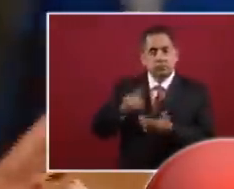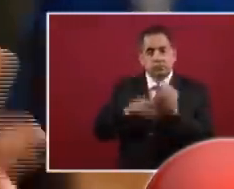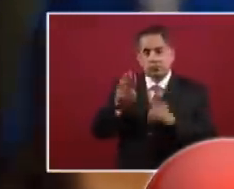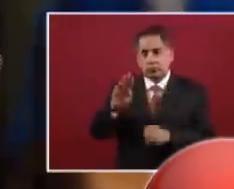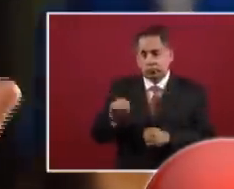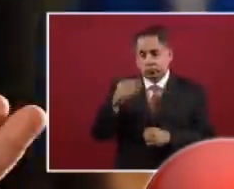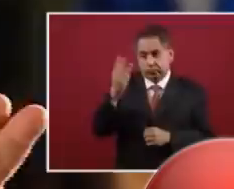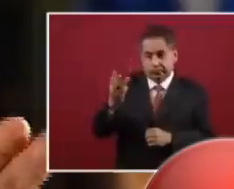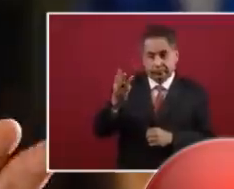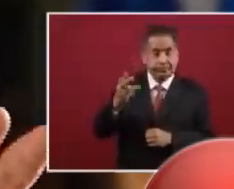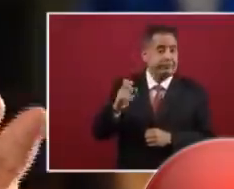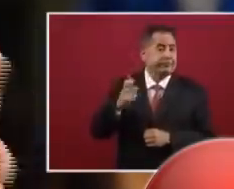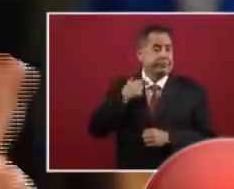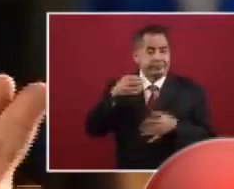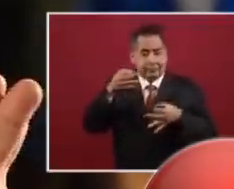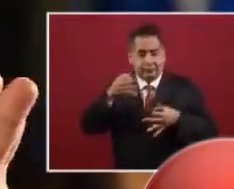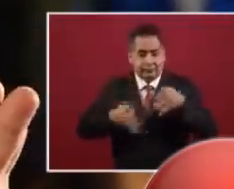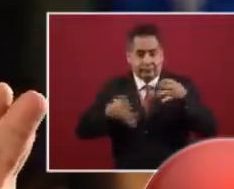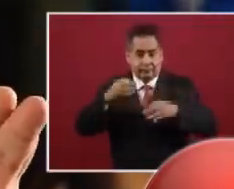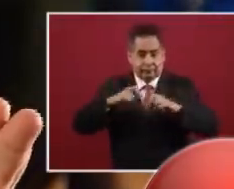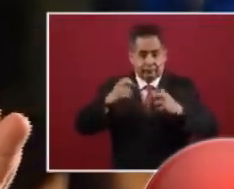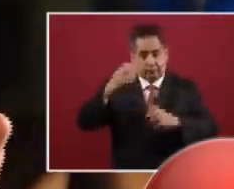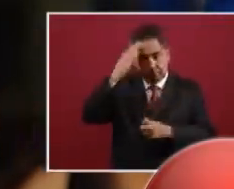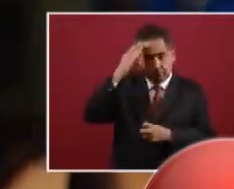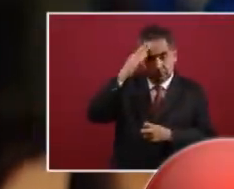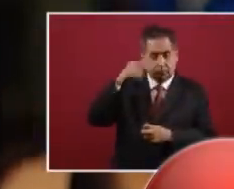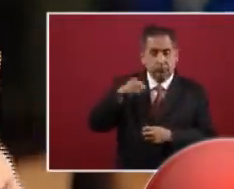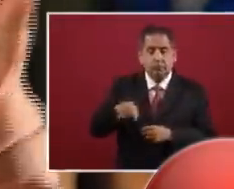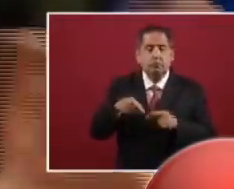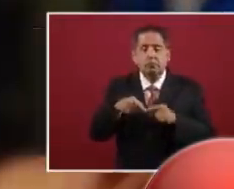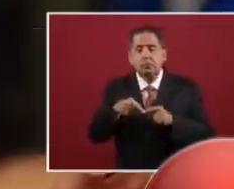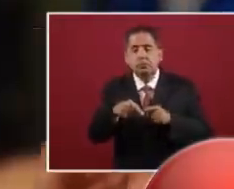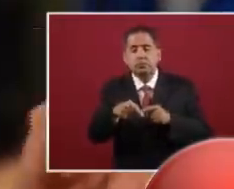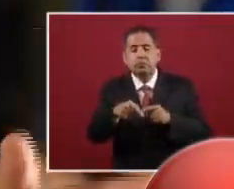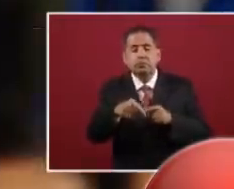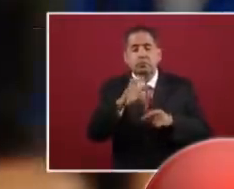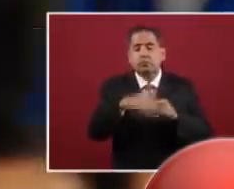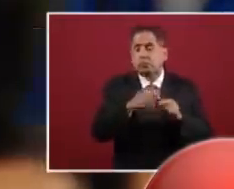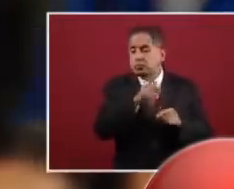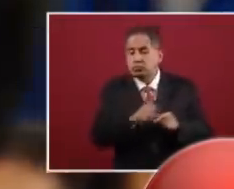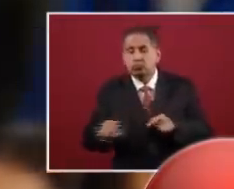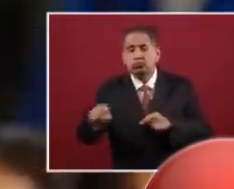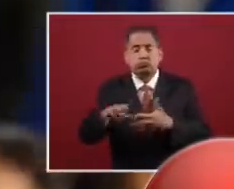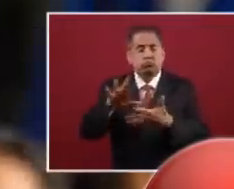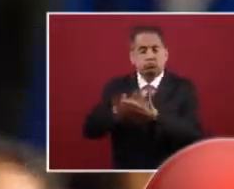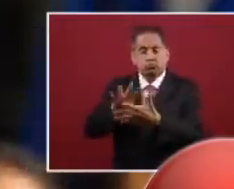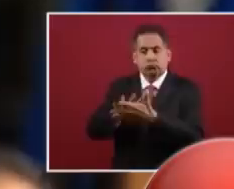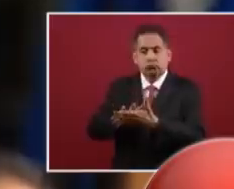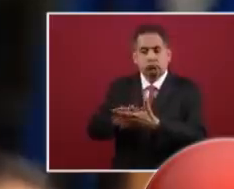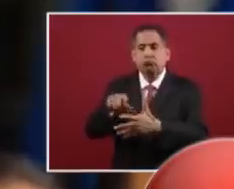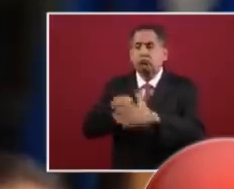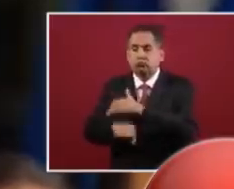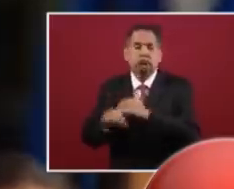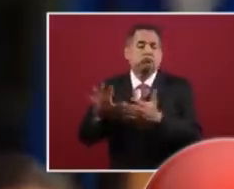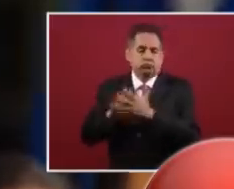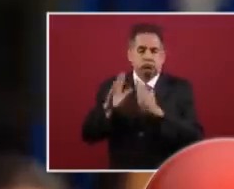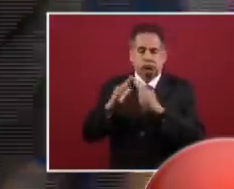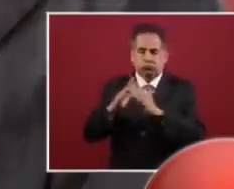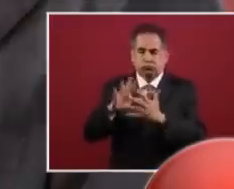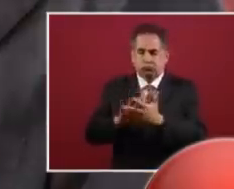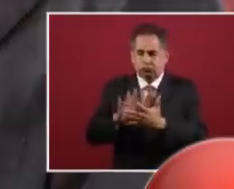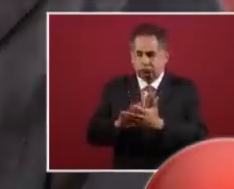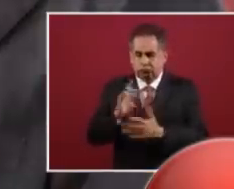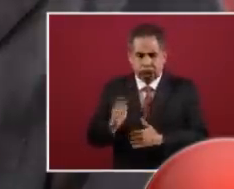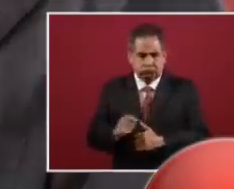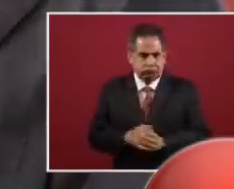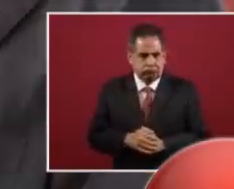con un ministro que incluso terminó sus días en prisión y luego en su casa en prisión domiciliaria. La pregunta